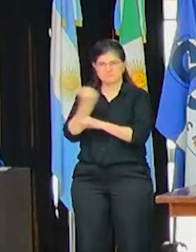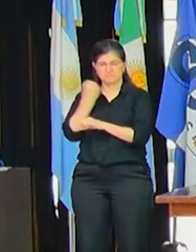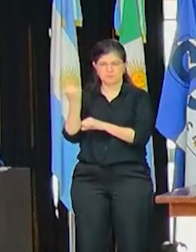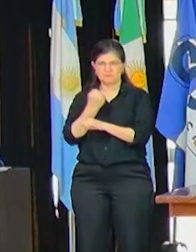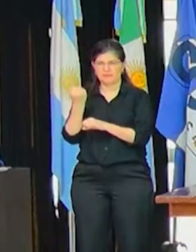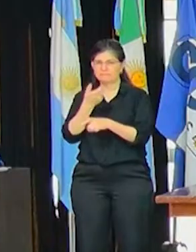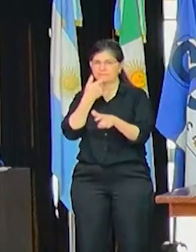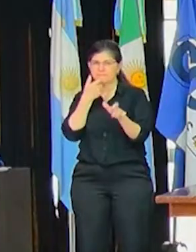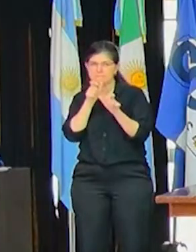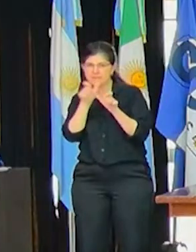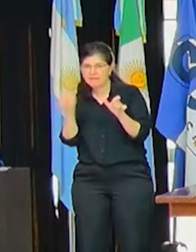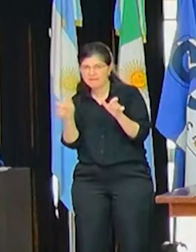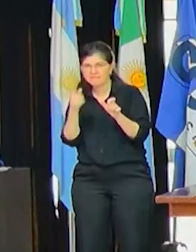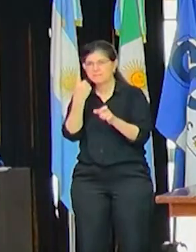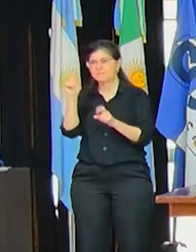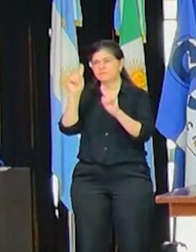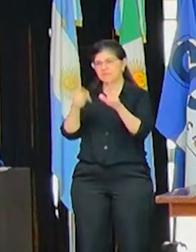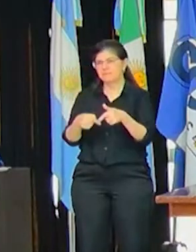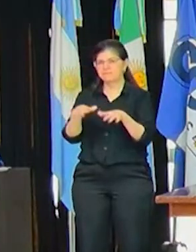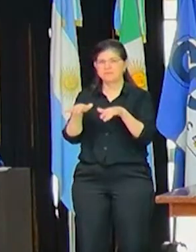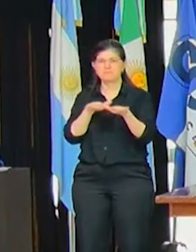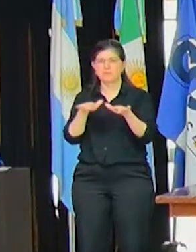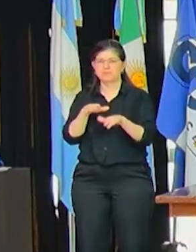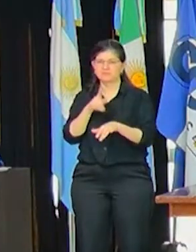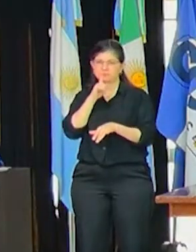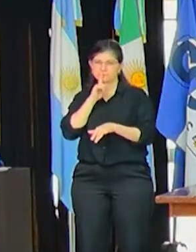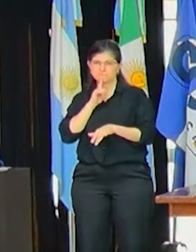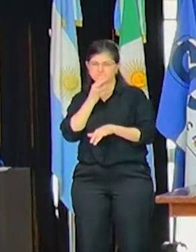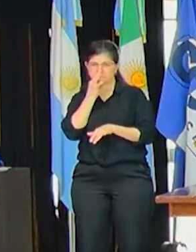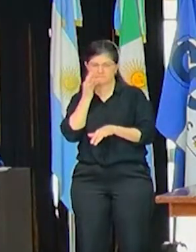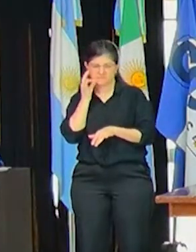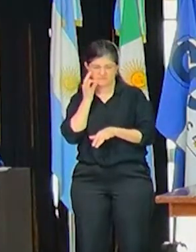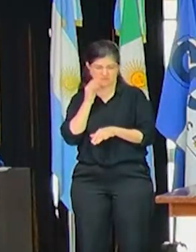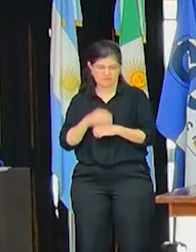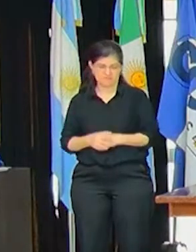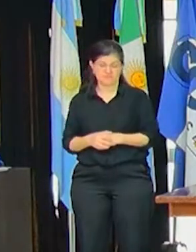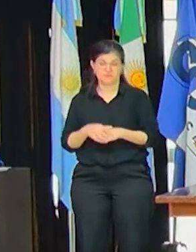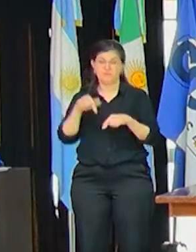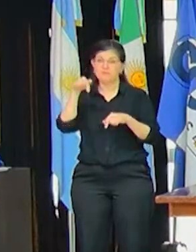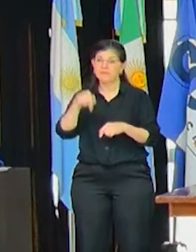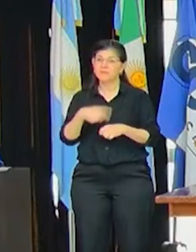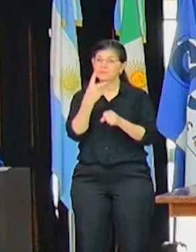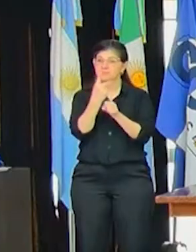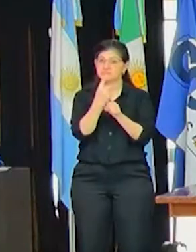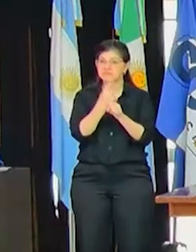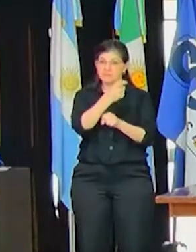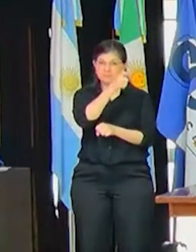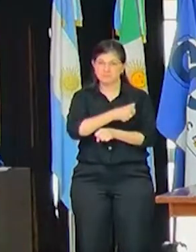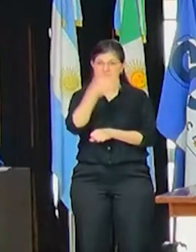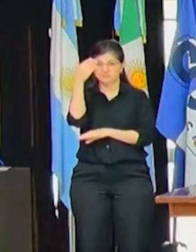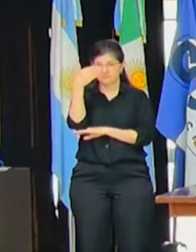los silencios. Bueno, y ahora les voy a presentar a la segunda disertante, que es la doctora Ana